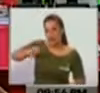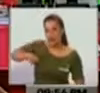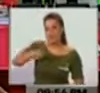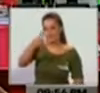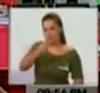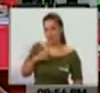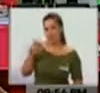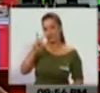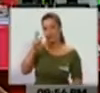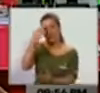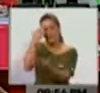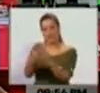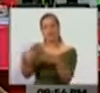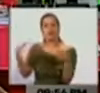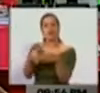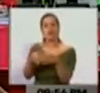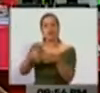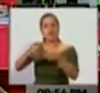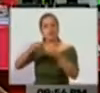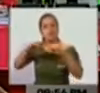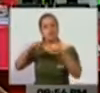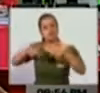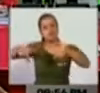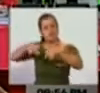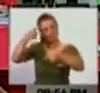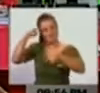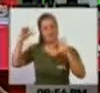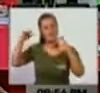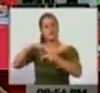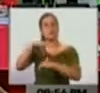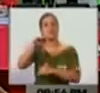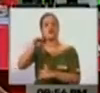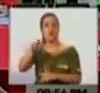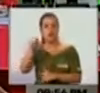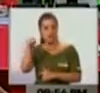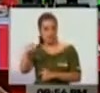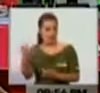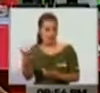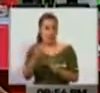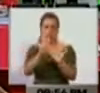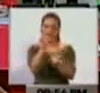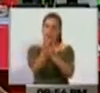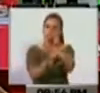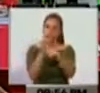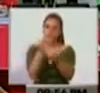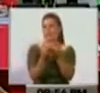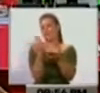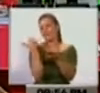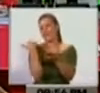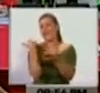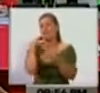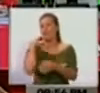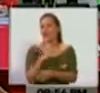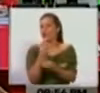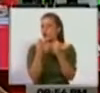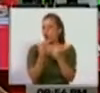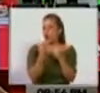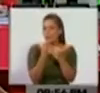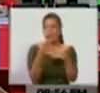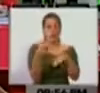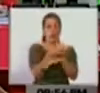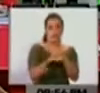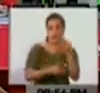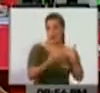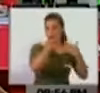Nosotros vamos aquí a recordar un poco de la Cuarta República. ¿Cómo era la Cuarta República? ¿Cómo gobernaron y